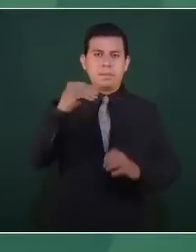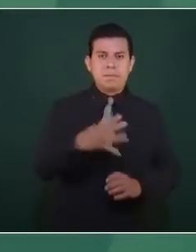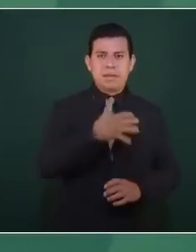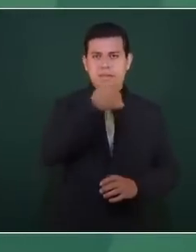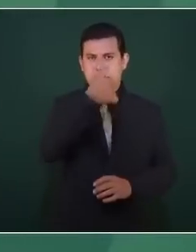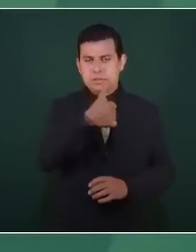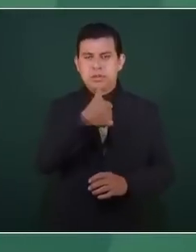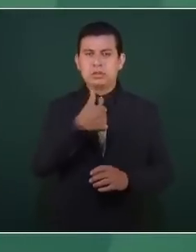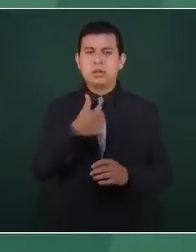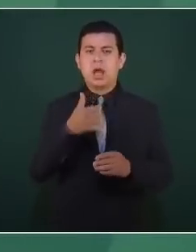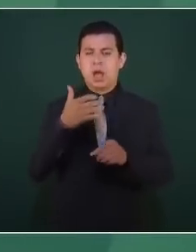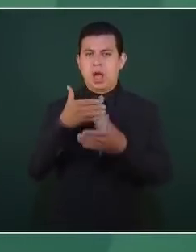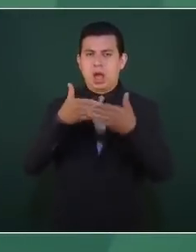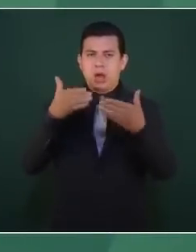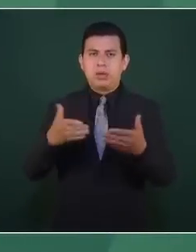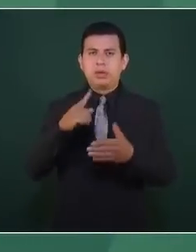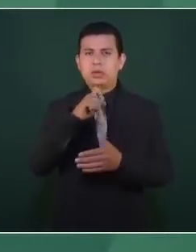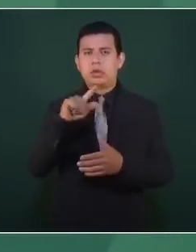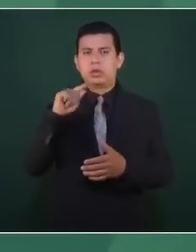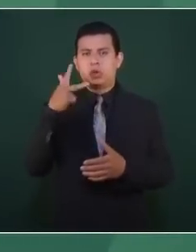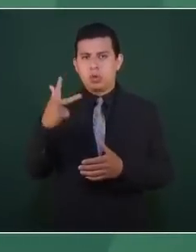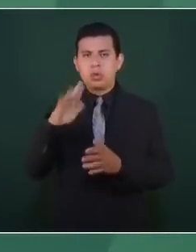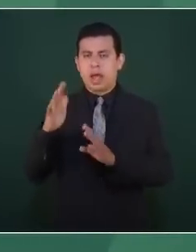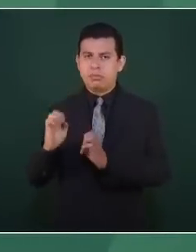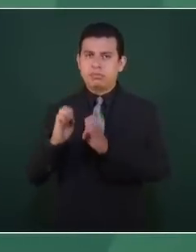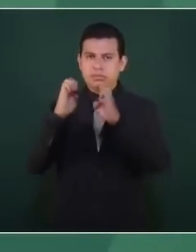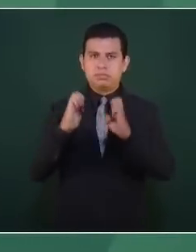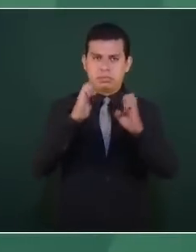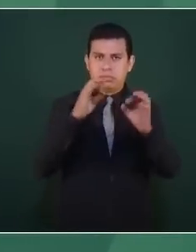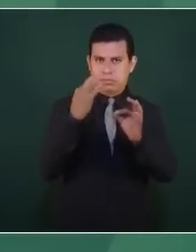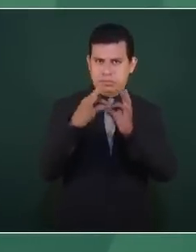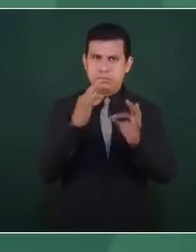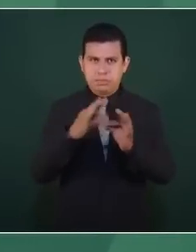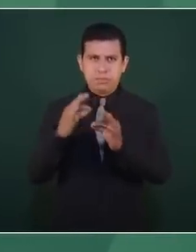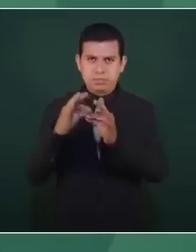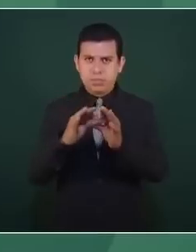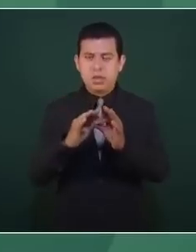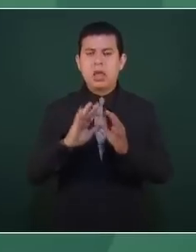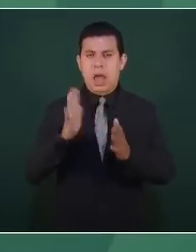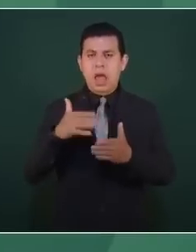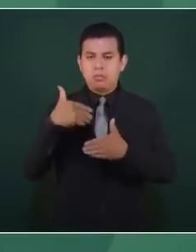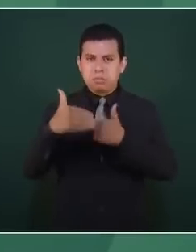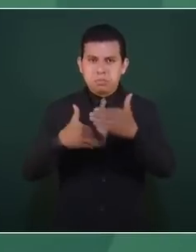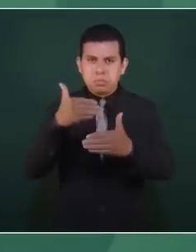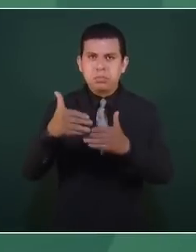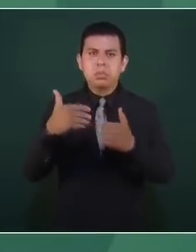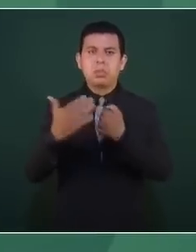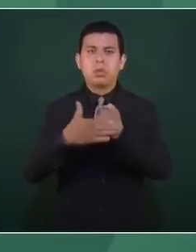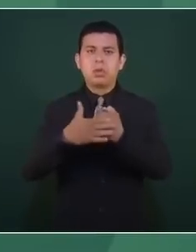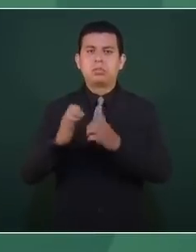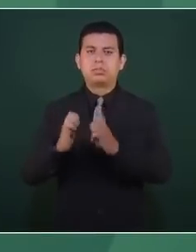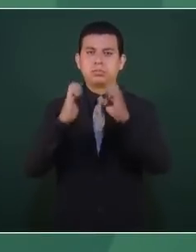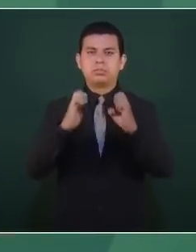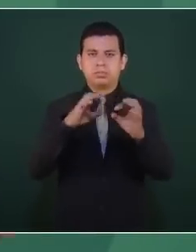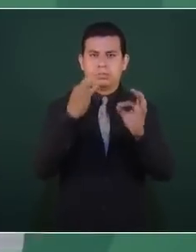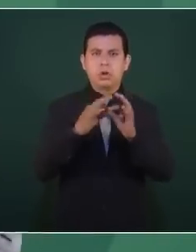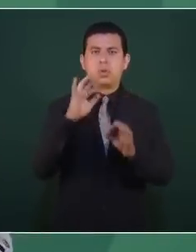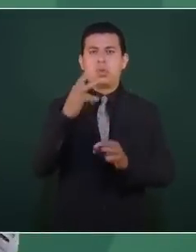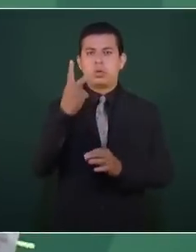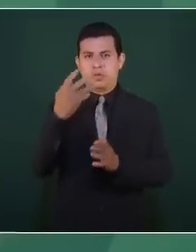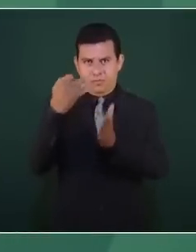concluido a la fecha 178 de ellas y están en proceso de construcción